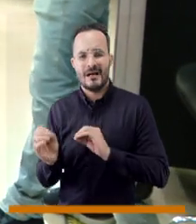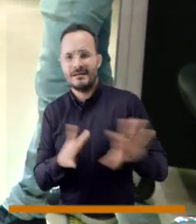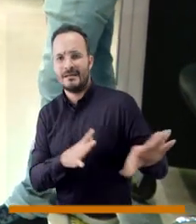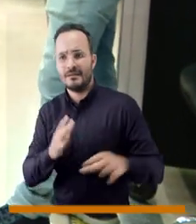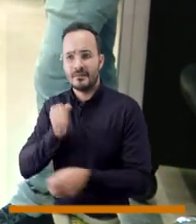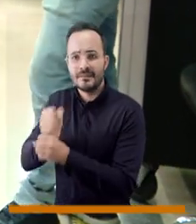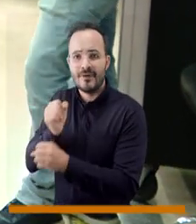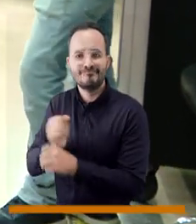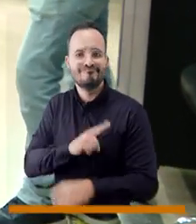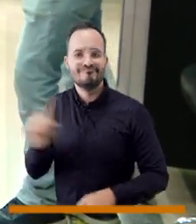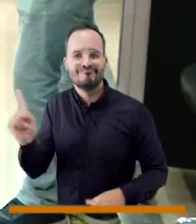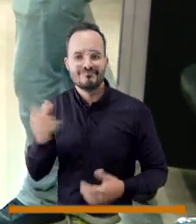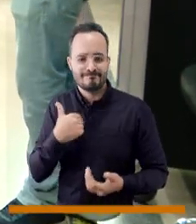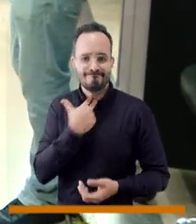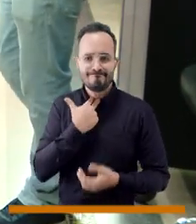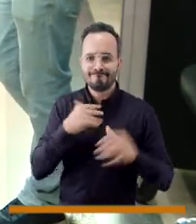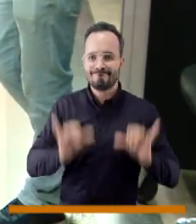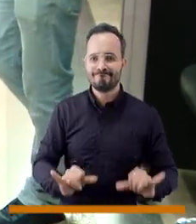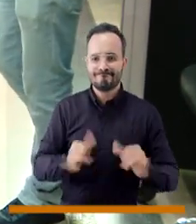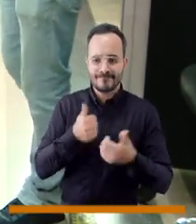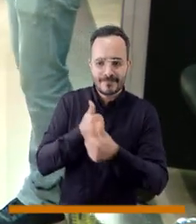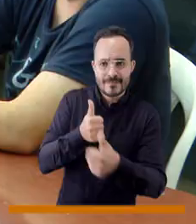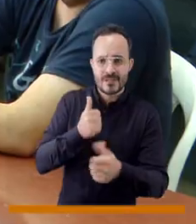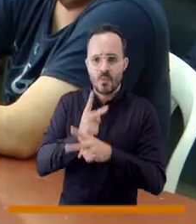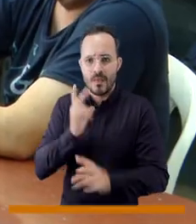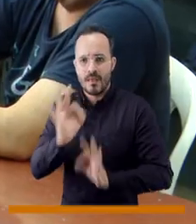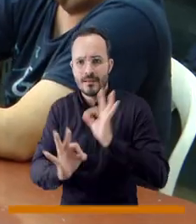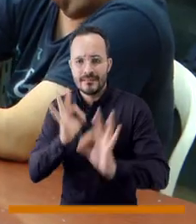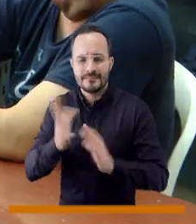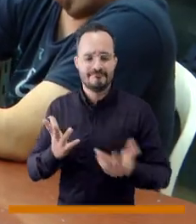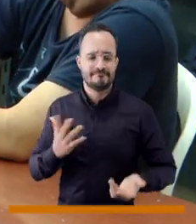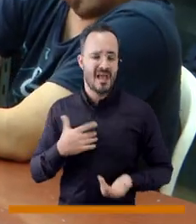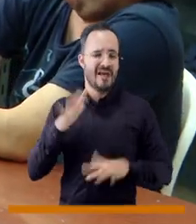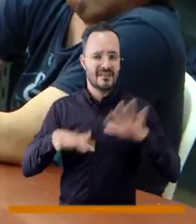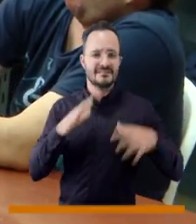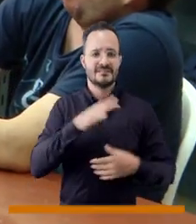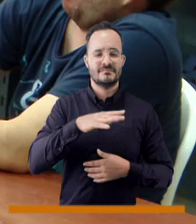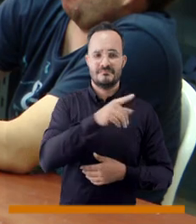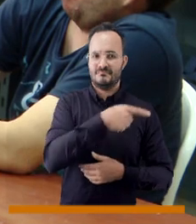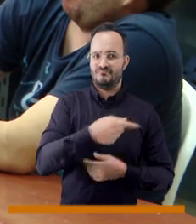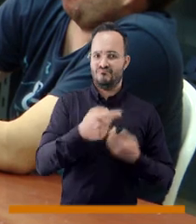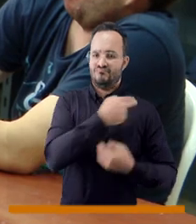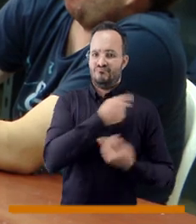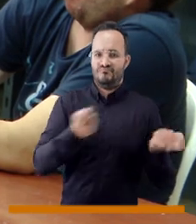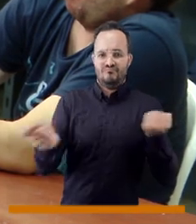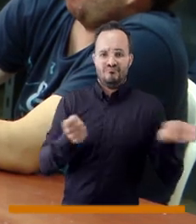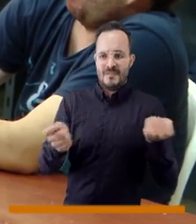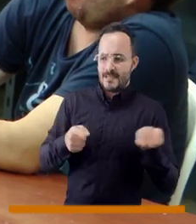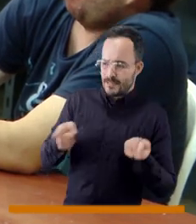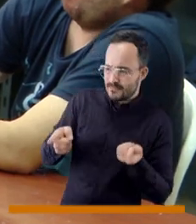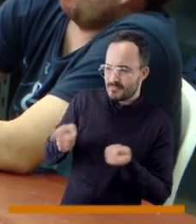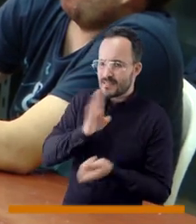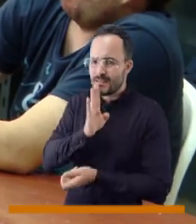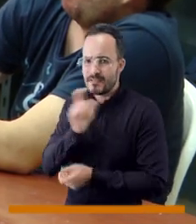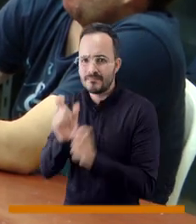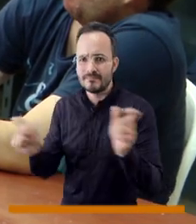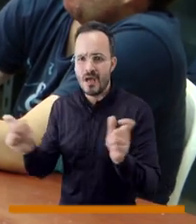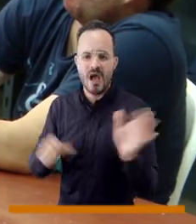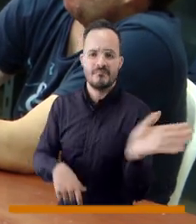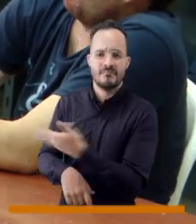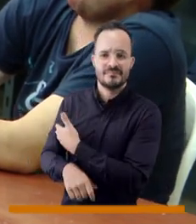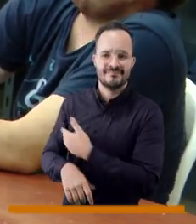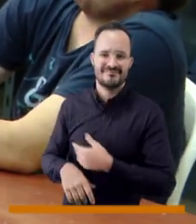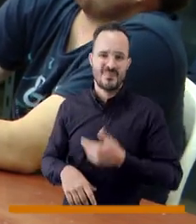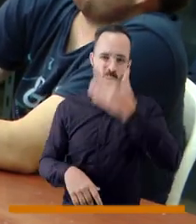actividad laboral, pero que a veces son descuidadas y olvidadas por parte de la administración distrital. Entonces se tiene, yo